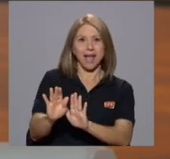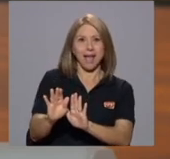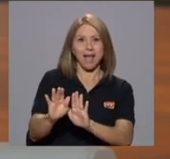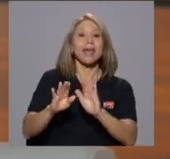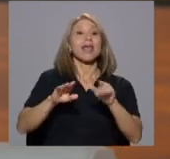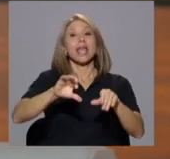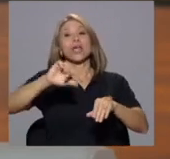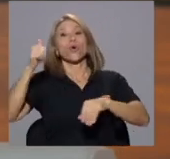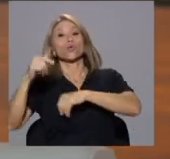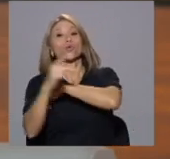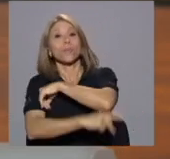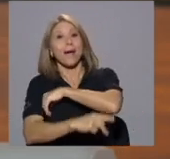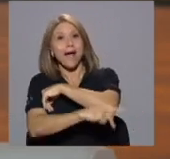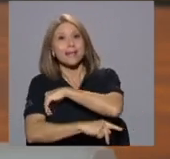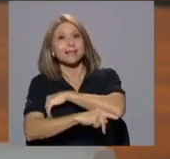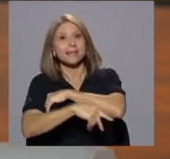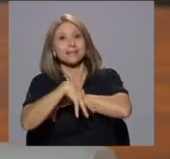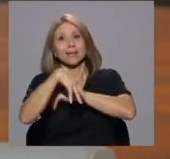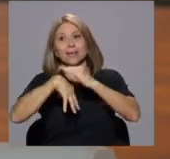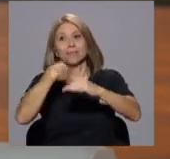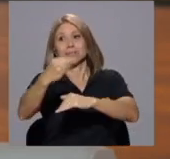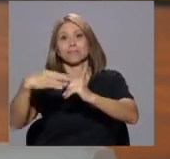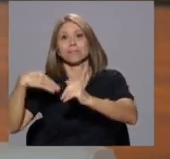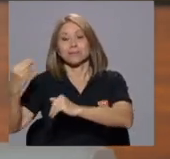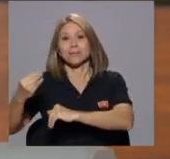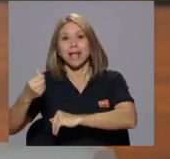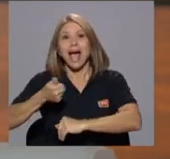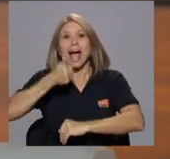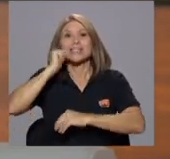externamente, ayer pasó lo último que fue